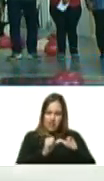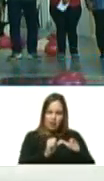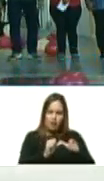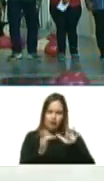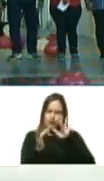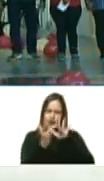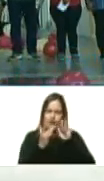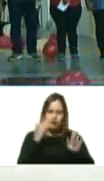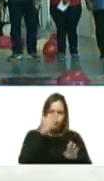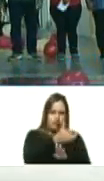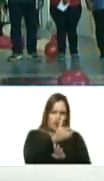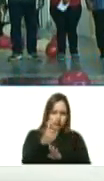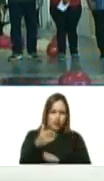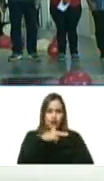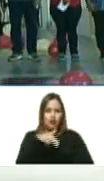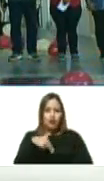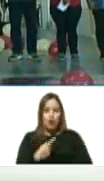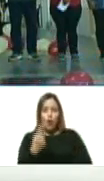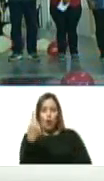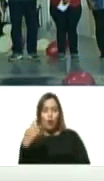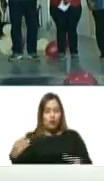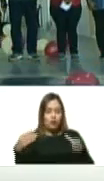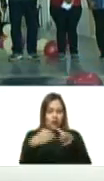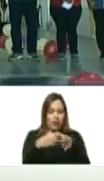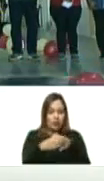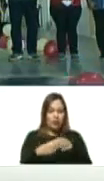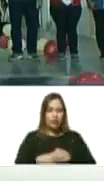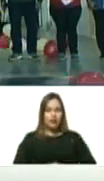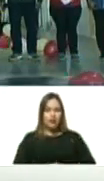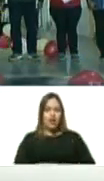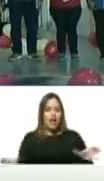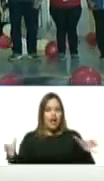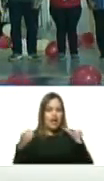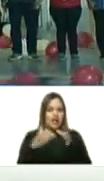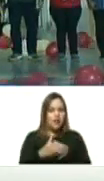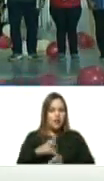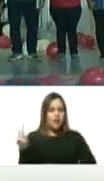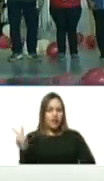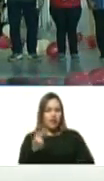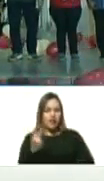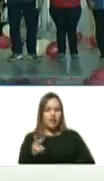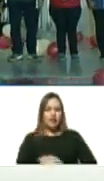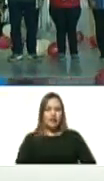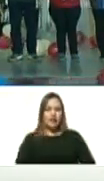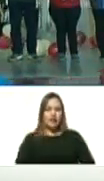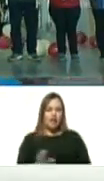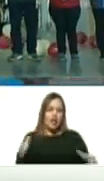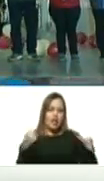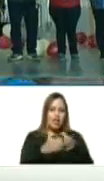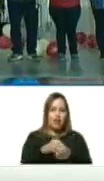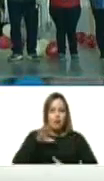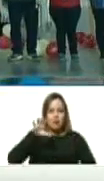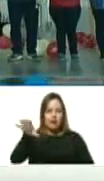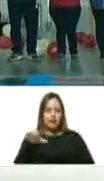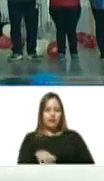sintonía. Somos un solo equipo, el equipo de Venezuela, el equipo de la